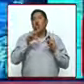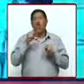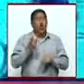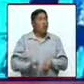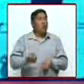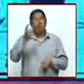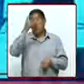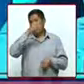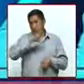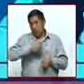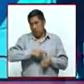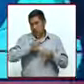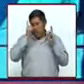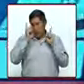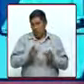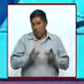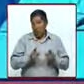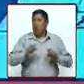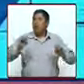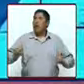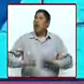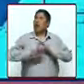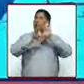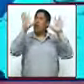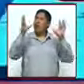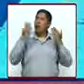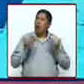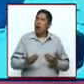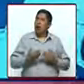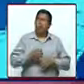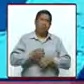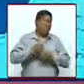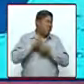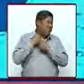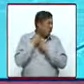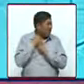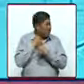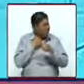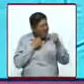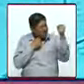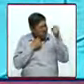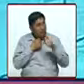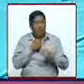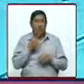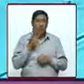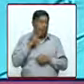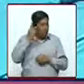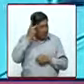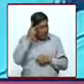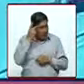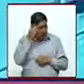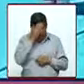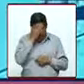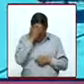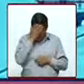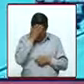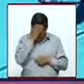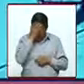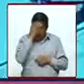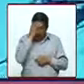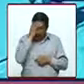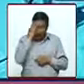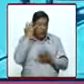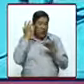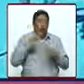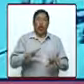primera vez que pase un incidente. Claro que esta vez ya ha sido demasiado, ¿no? Y la verdad, los papás muy preocupados, no queremos que llegue esto a